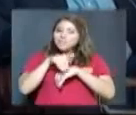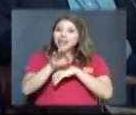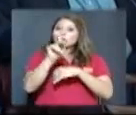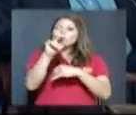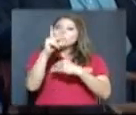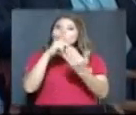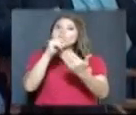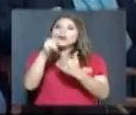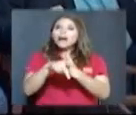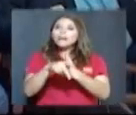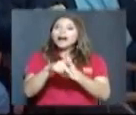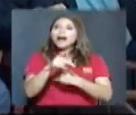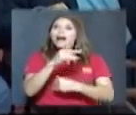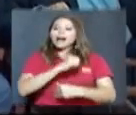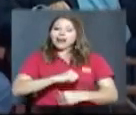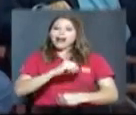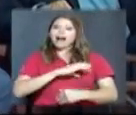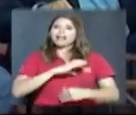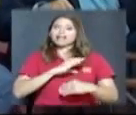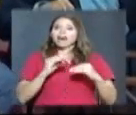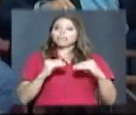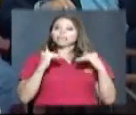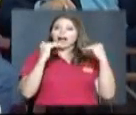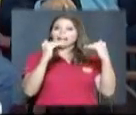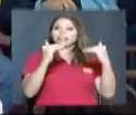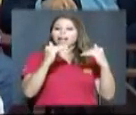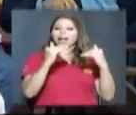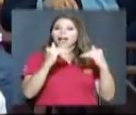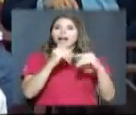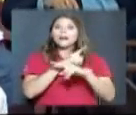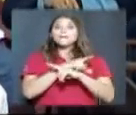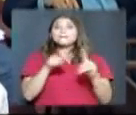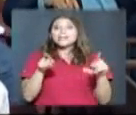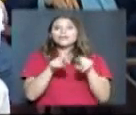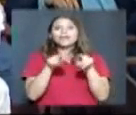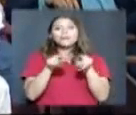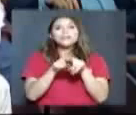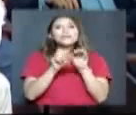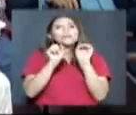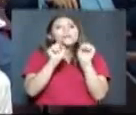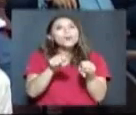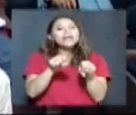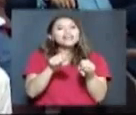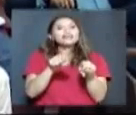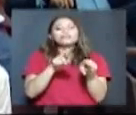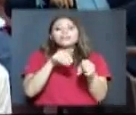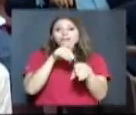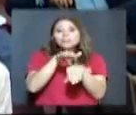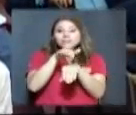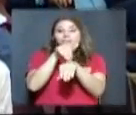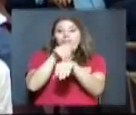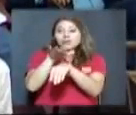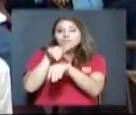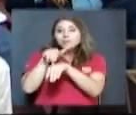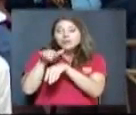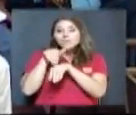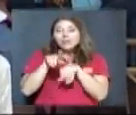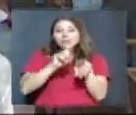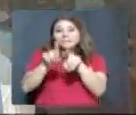y degradar un poquito esa calidad, pero poder transmitir sobre ese mismo canal diferentes programas, ¿verdad? En el